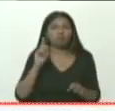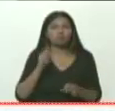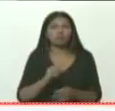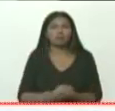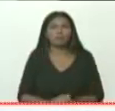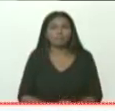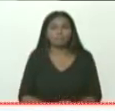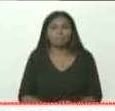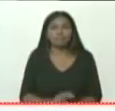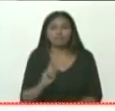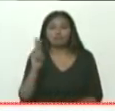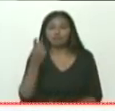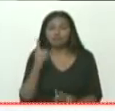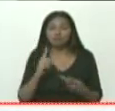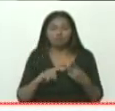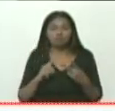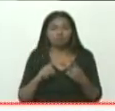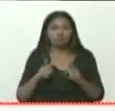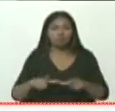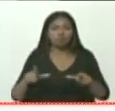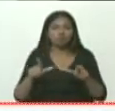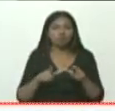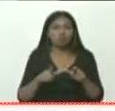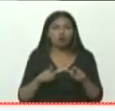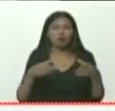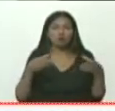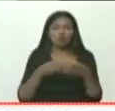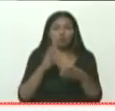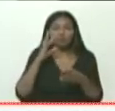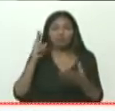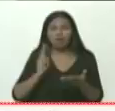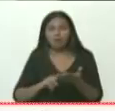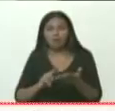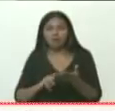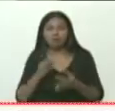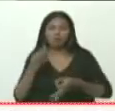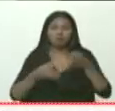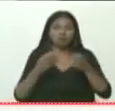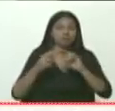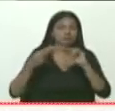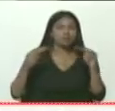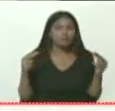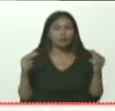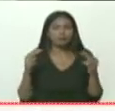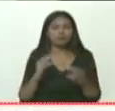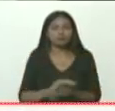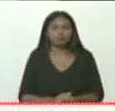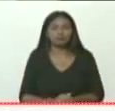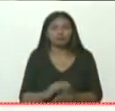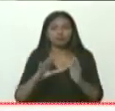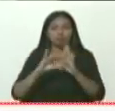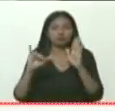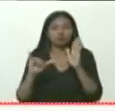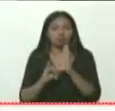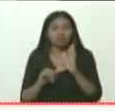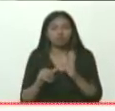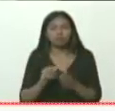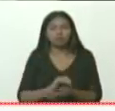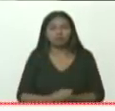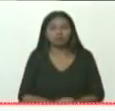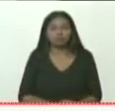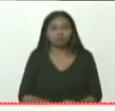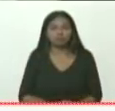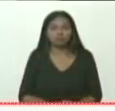En segundo lugar, la Comisión de la Verdad, Justicia y Paz de la Constituyente, presidida por el fiscal general,